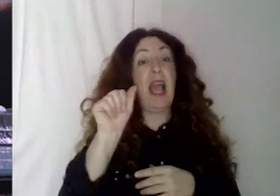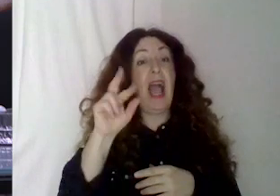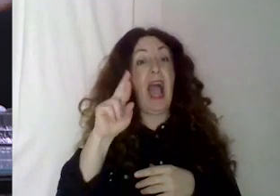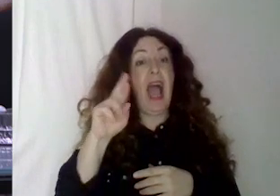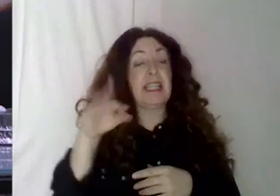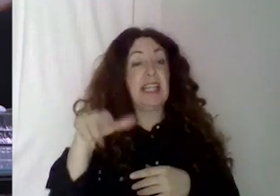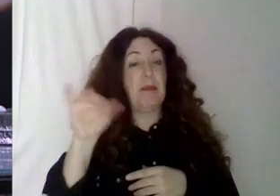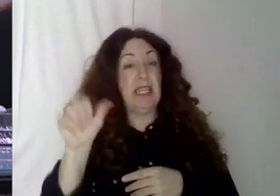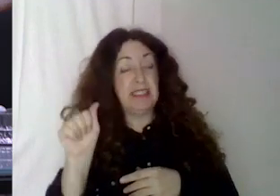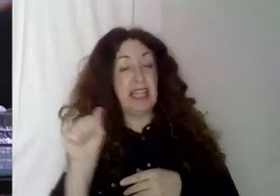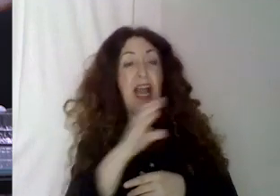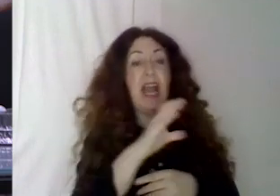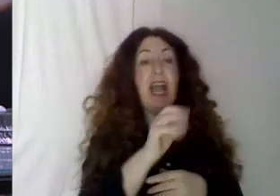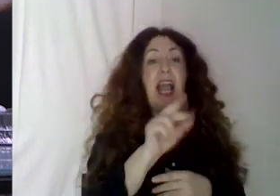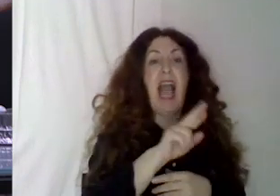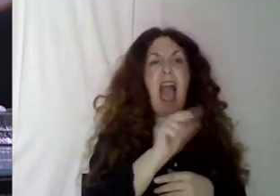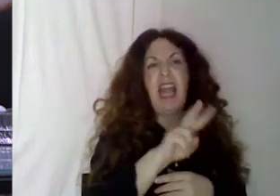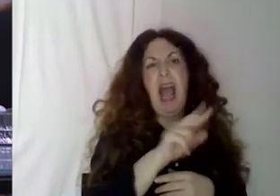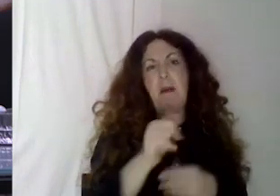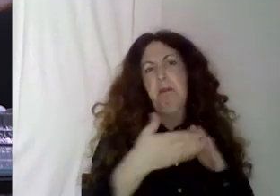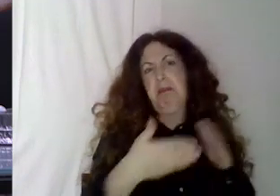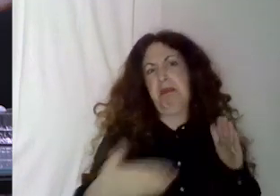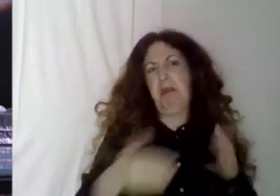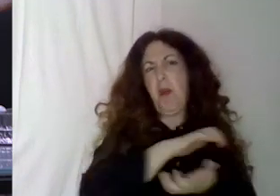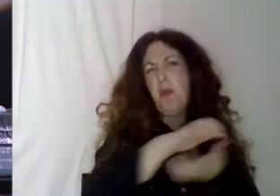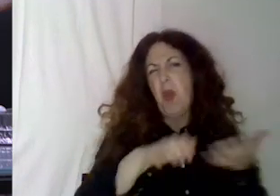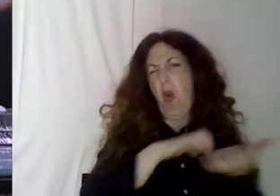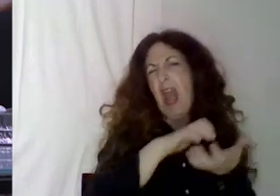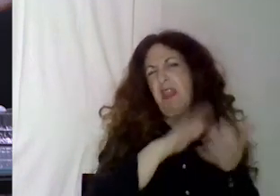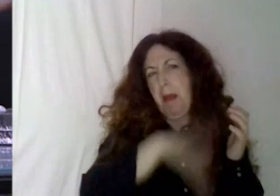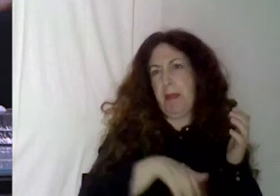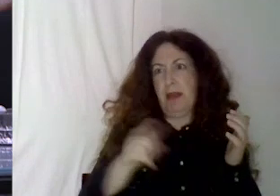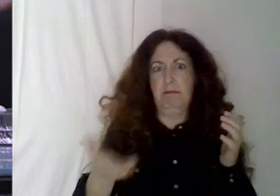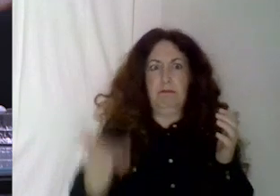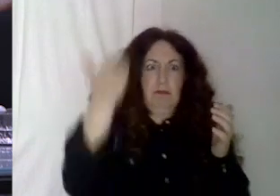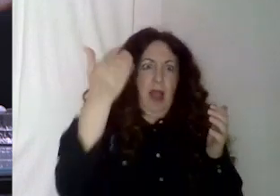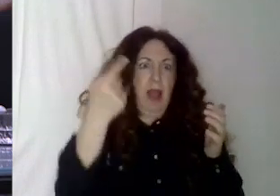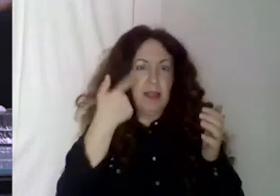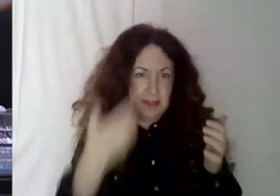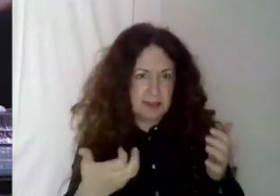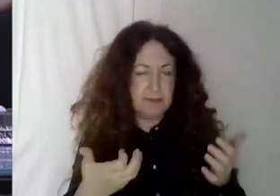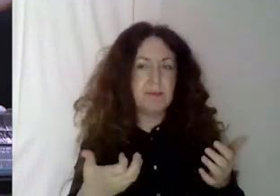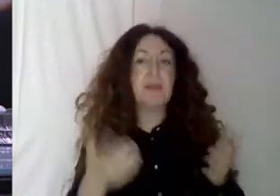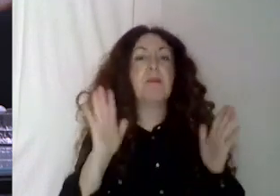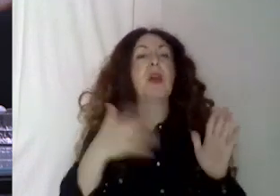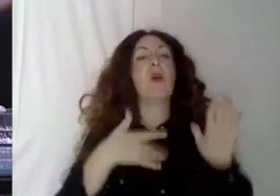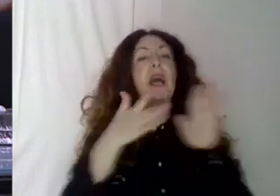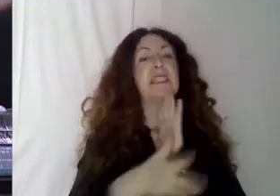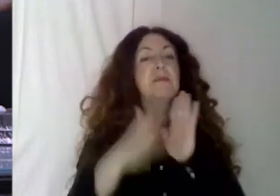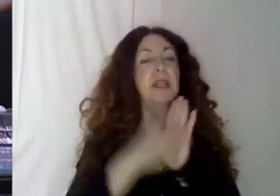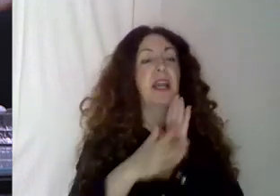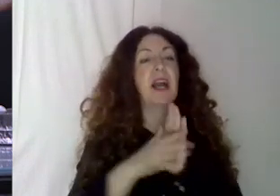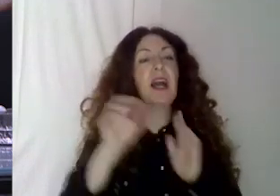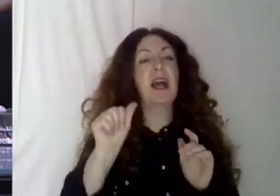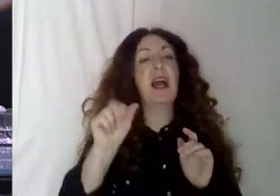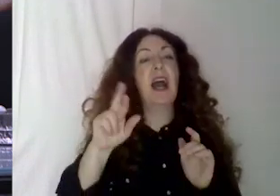alguno de ustedes tuvo ocasión de verlas en el Museo del Prado, hombre, Tiziano y gente como Rivera eran hombres de bien, y aquello también es de una